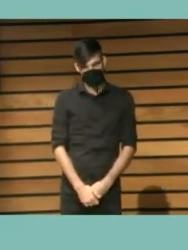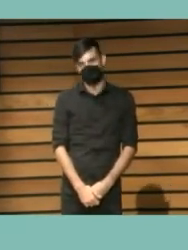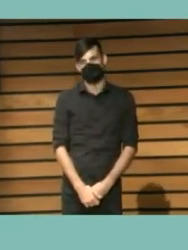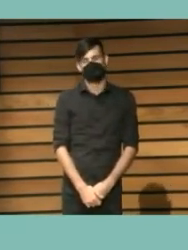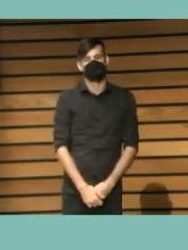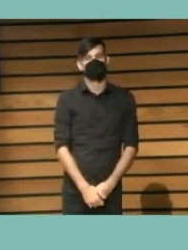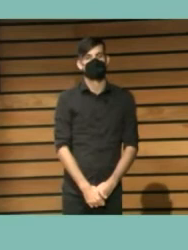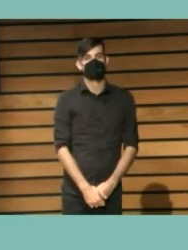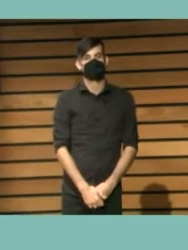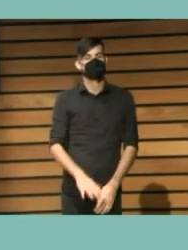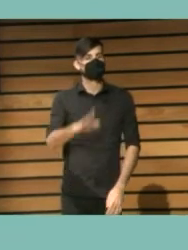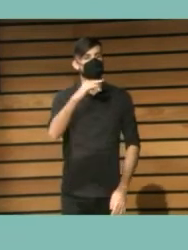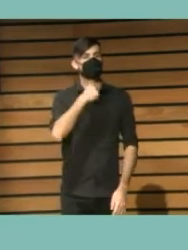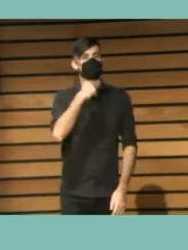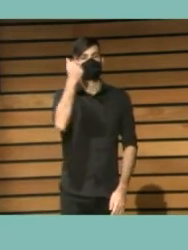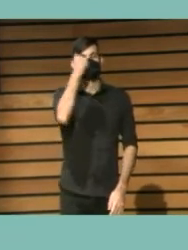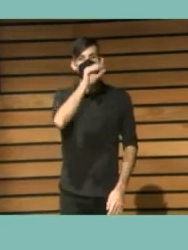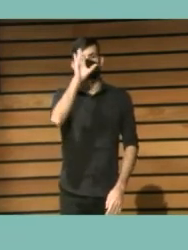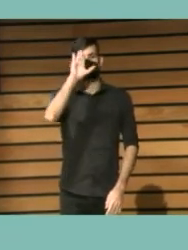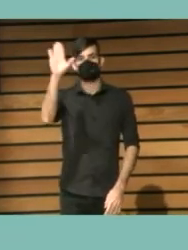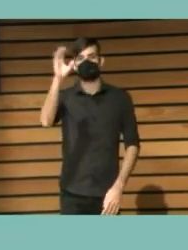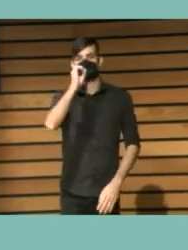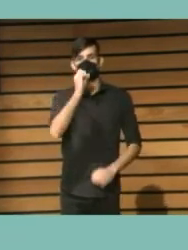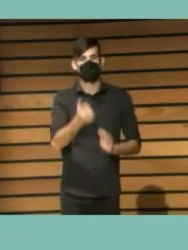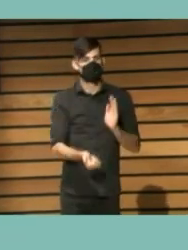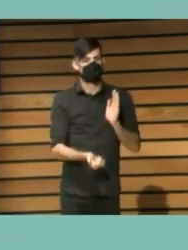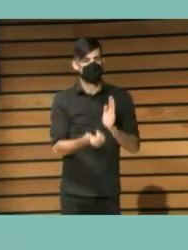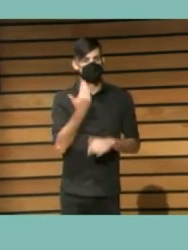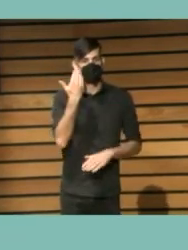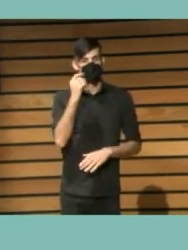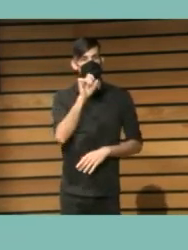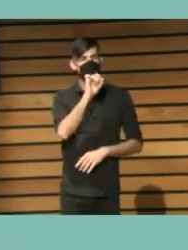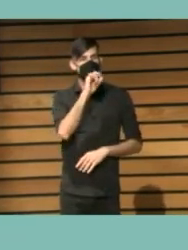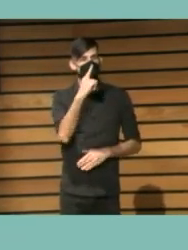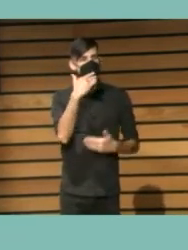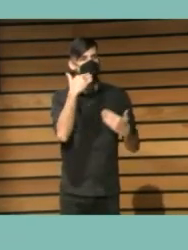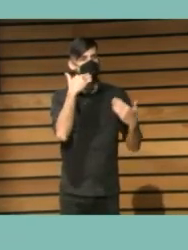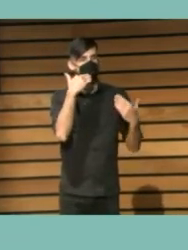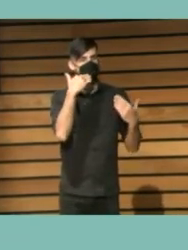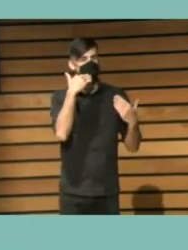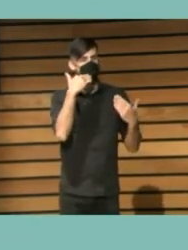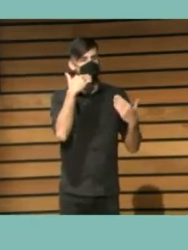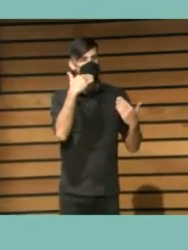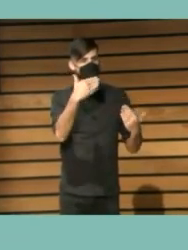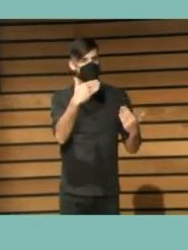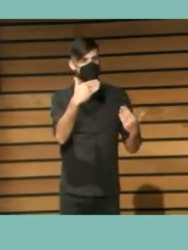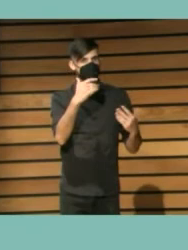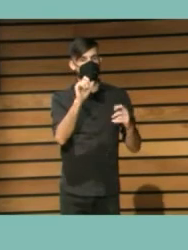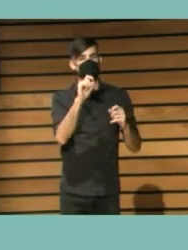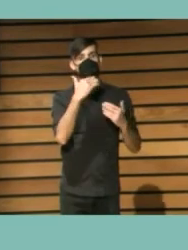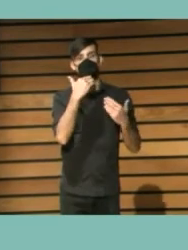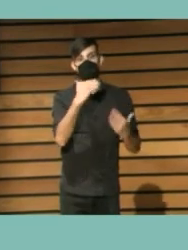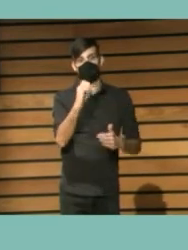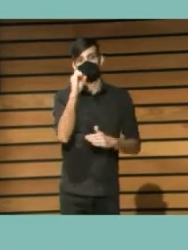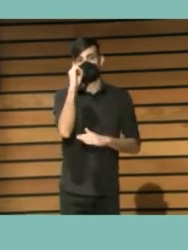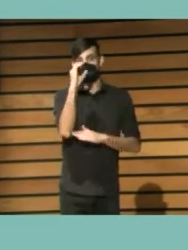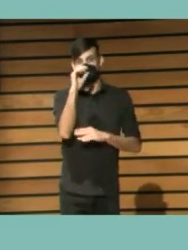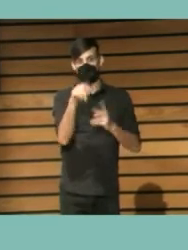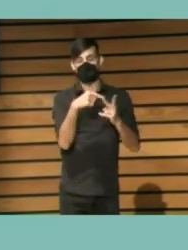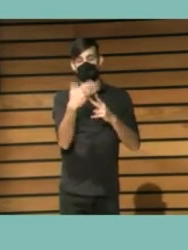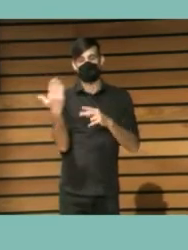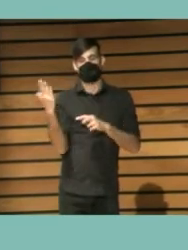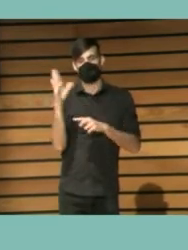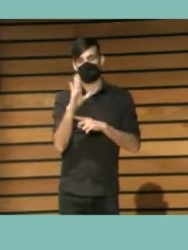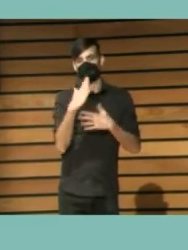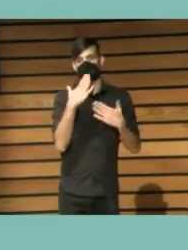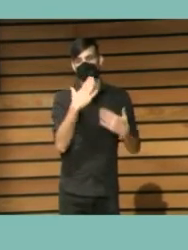Adelante. Hola, buenos días. Bueno, agradeceros la ponencia, la presentación, la mesa. Bueno,